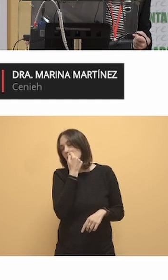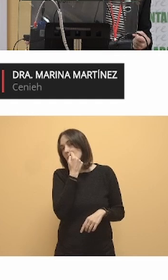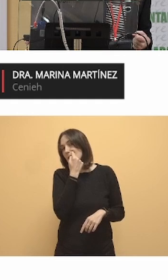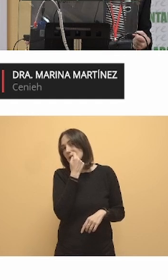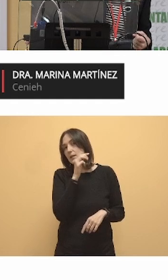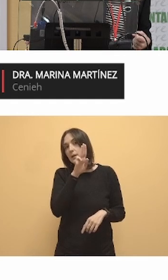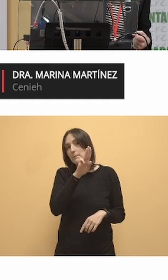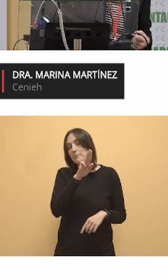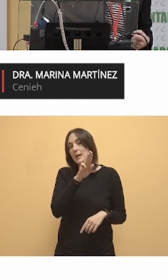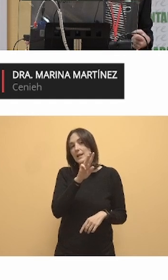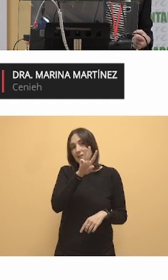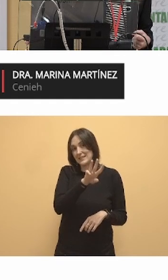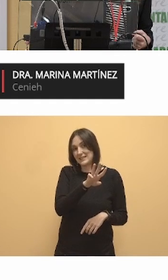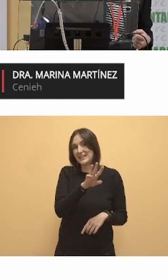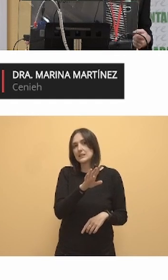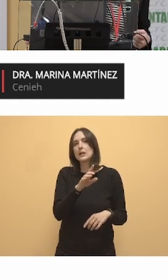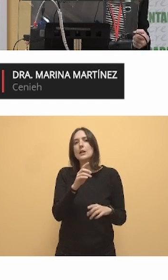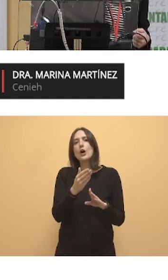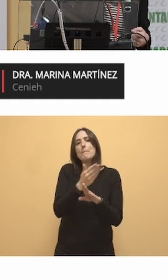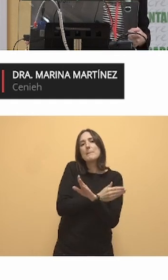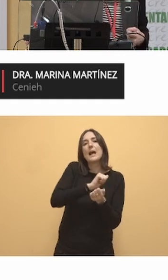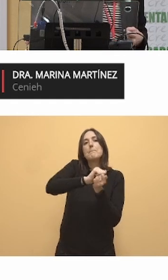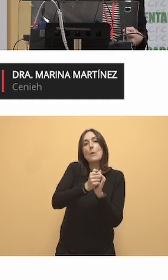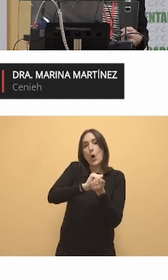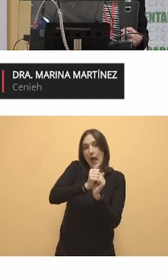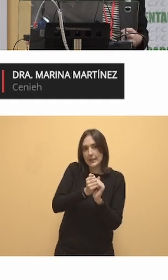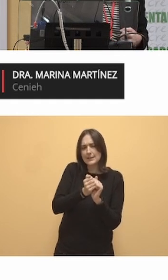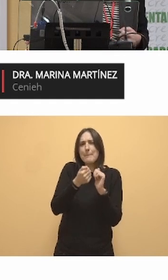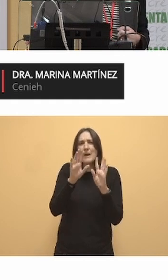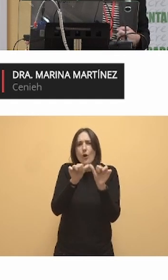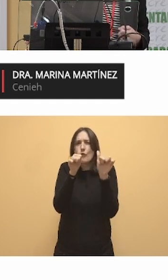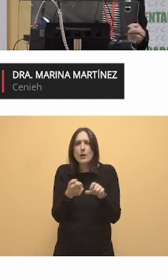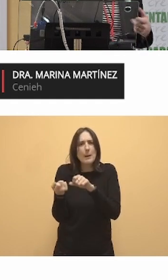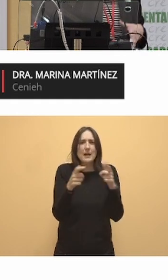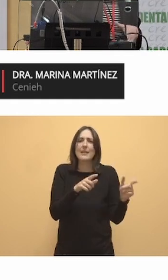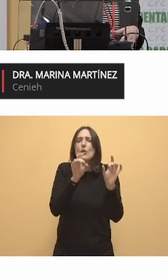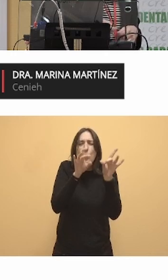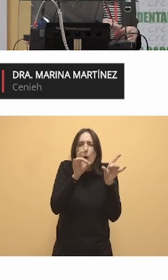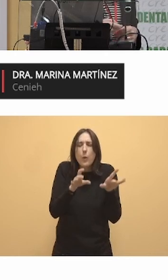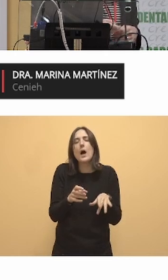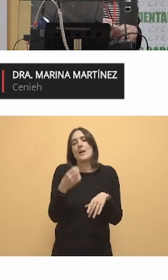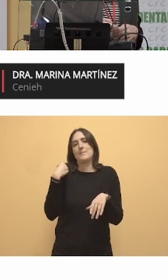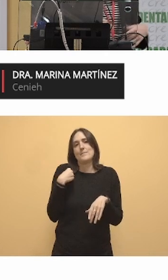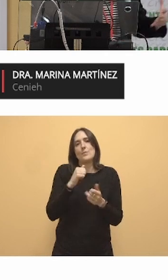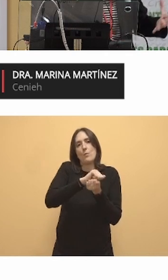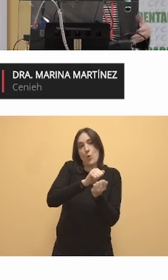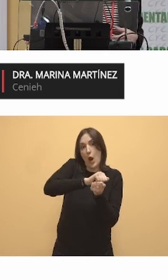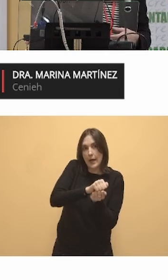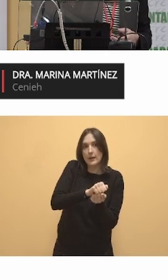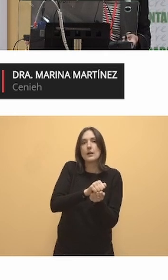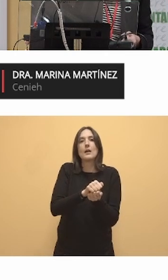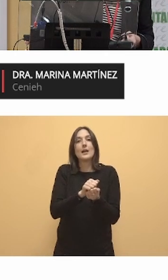los premolares. Son premolares muy molarizados. Y el esmalte de este